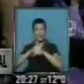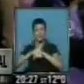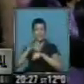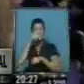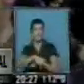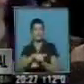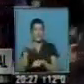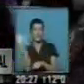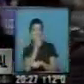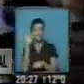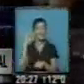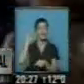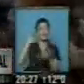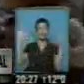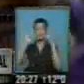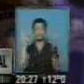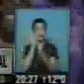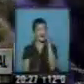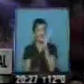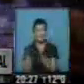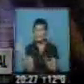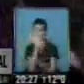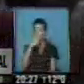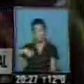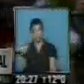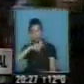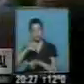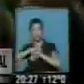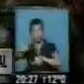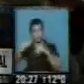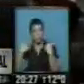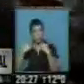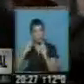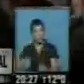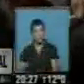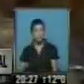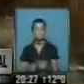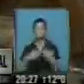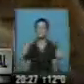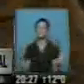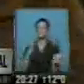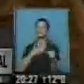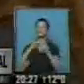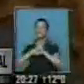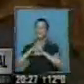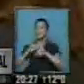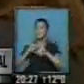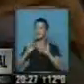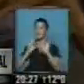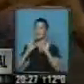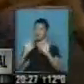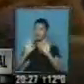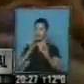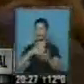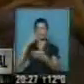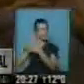solo espacio de radio y televisión gratuito para que podamos difundir nuestras ideas. Así que hicimos una campaña completamente con